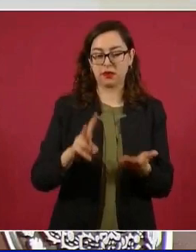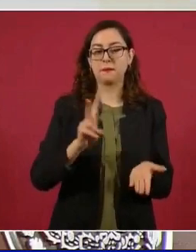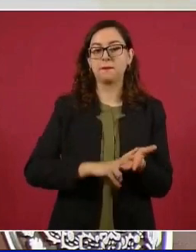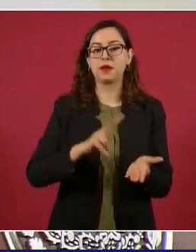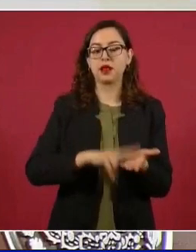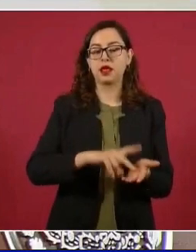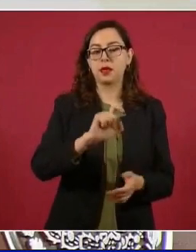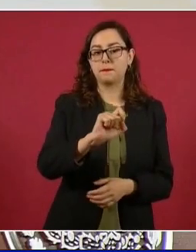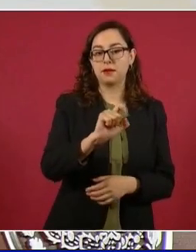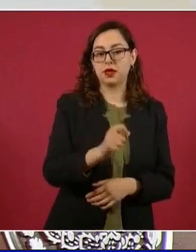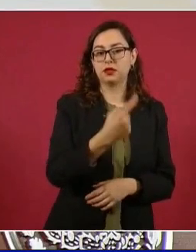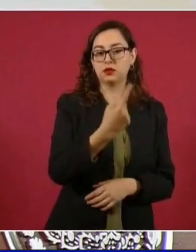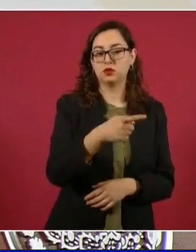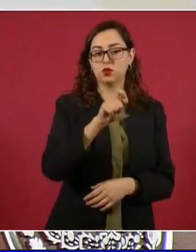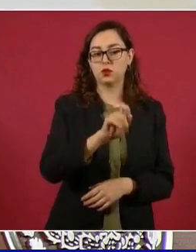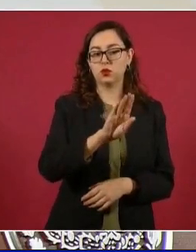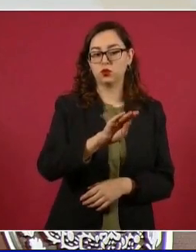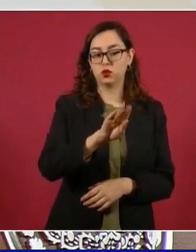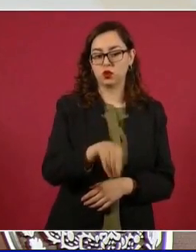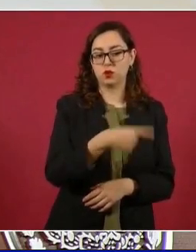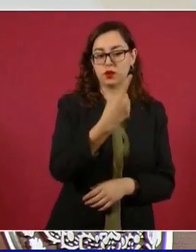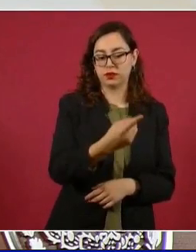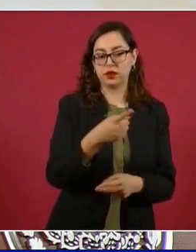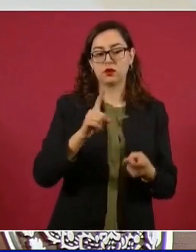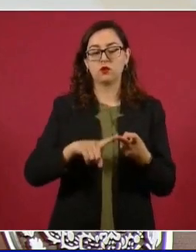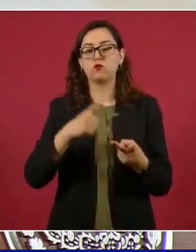21 pesos con 91 centavos, el precio de la premium